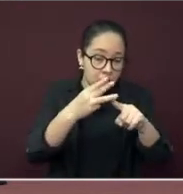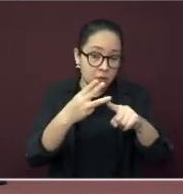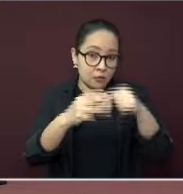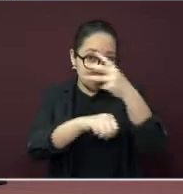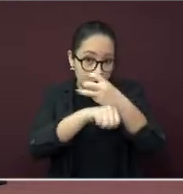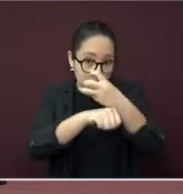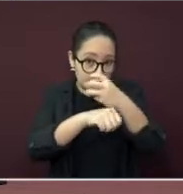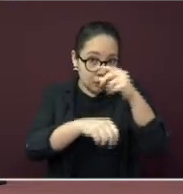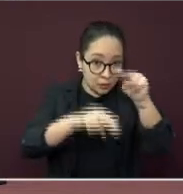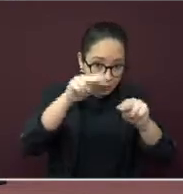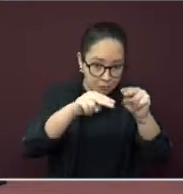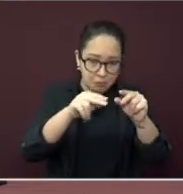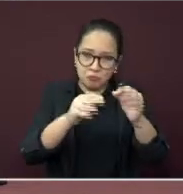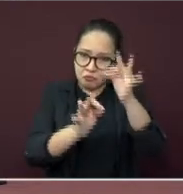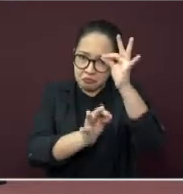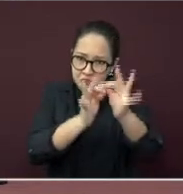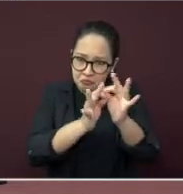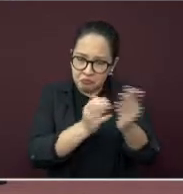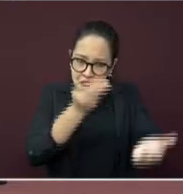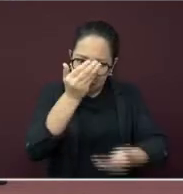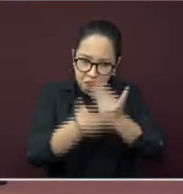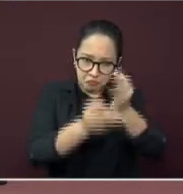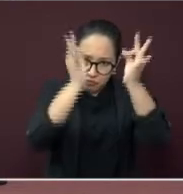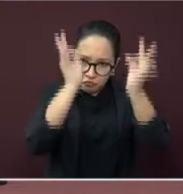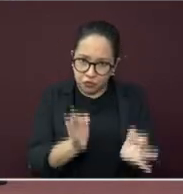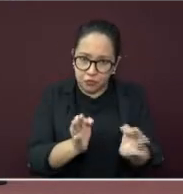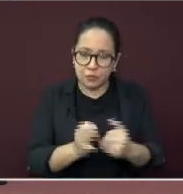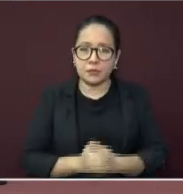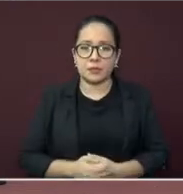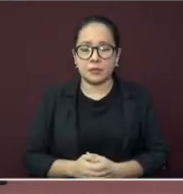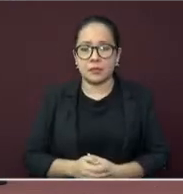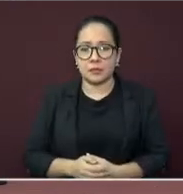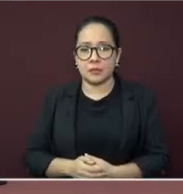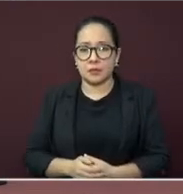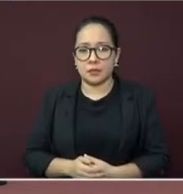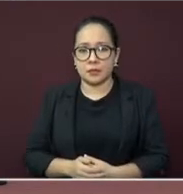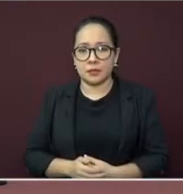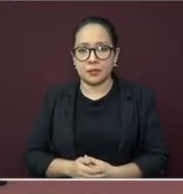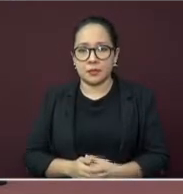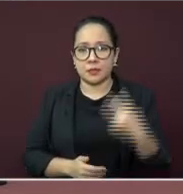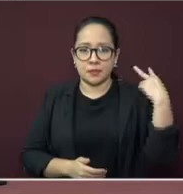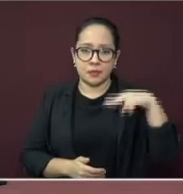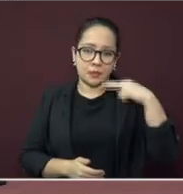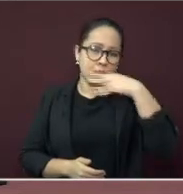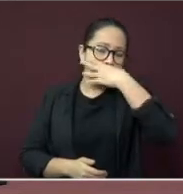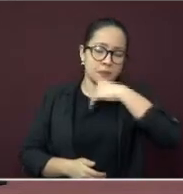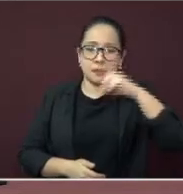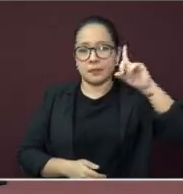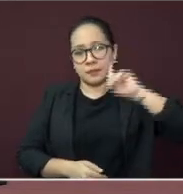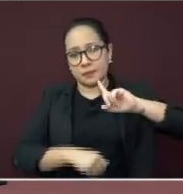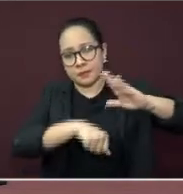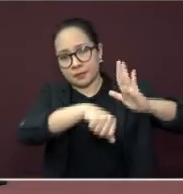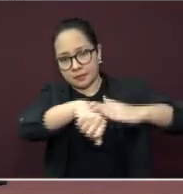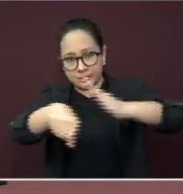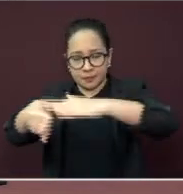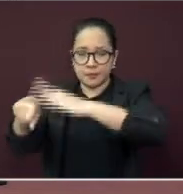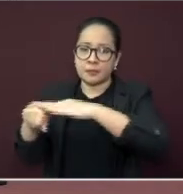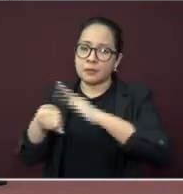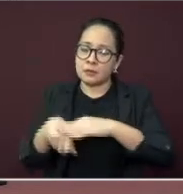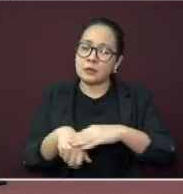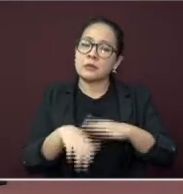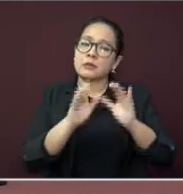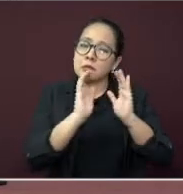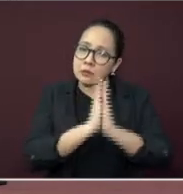garantizada y con calidad del servicio ciudadanos y ciudadanas seguimos protegiéndonos y